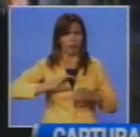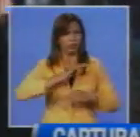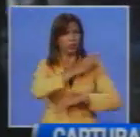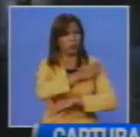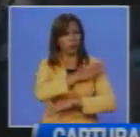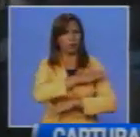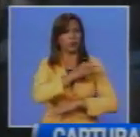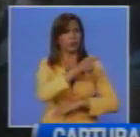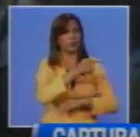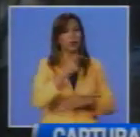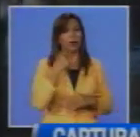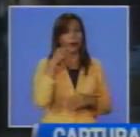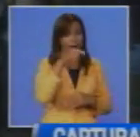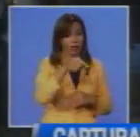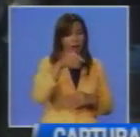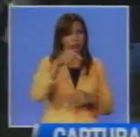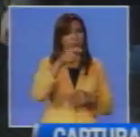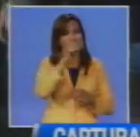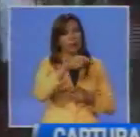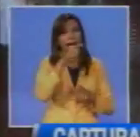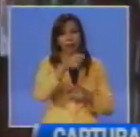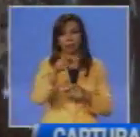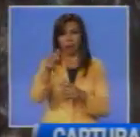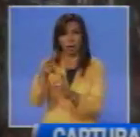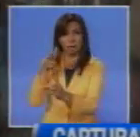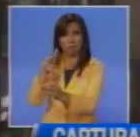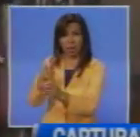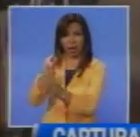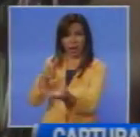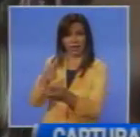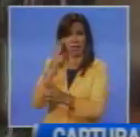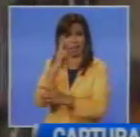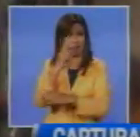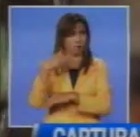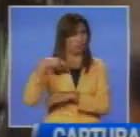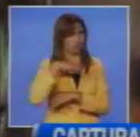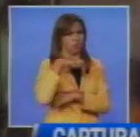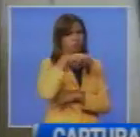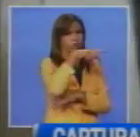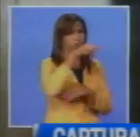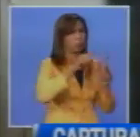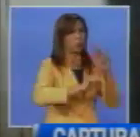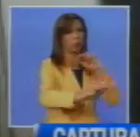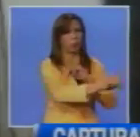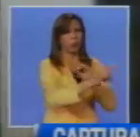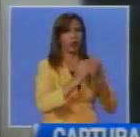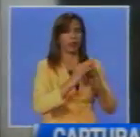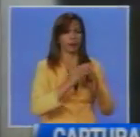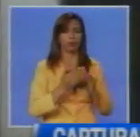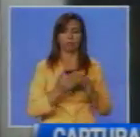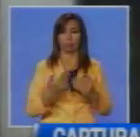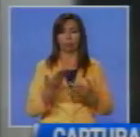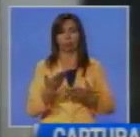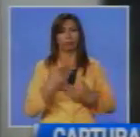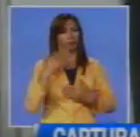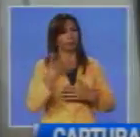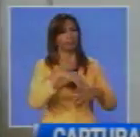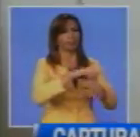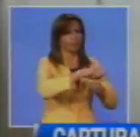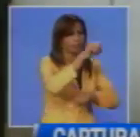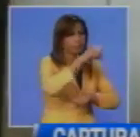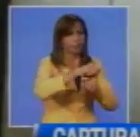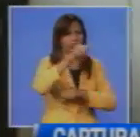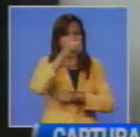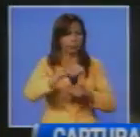Héctor Montúfar en un local de venta de comidas. Con autorización del fiscal se allanaron dos inmuebles y en el operativo se detuvieron a